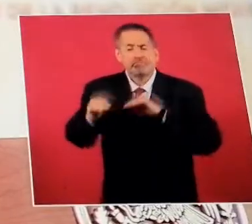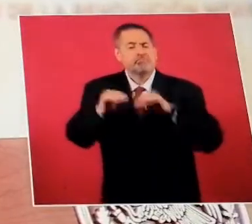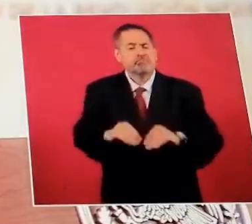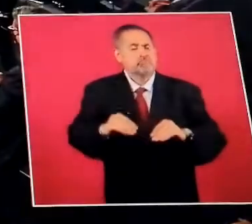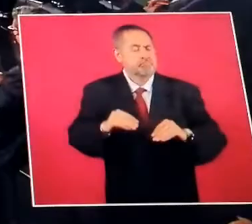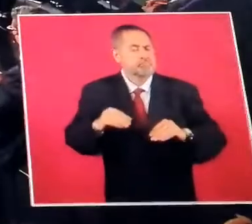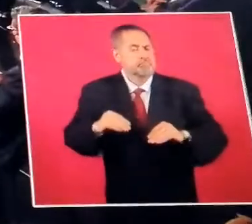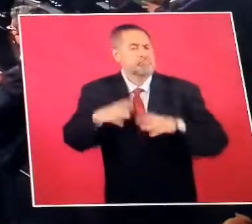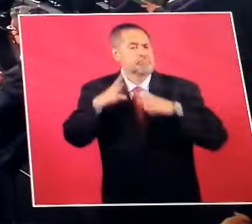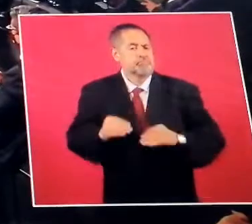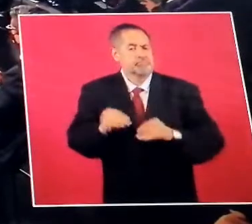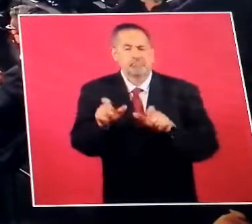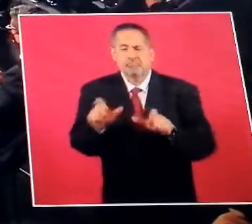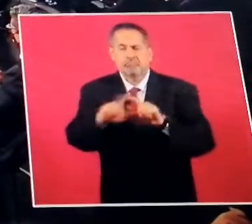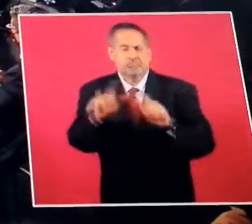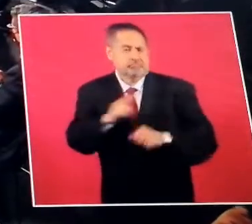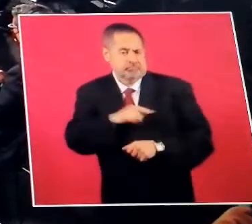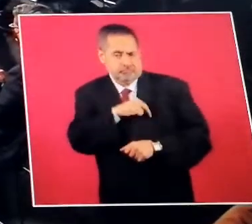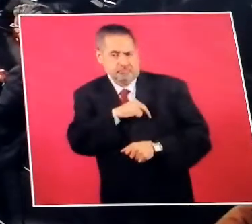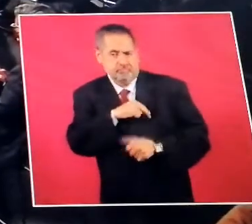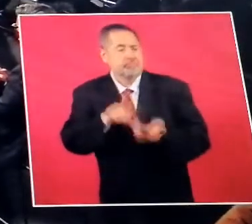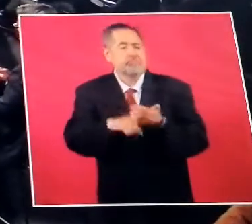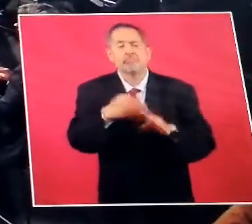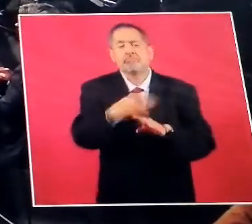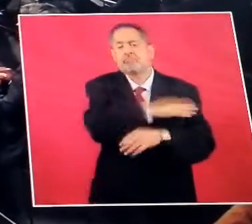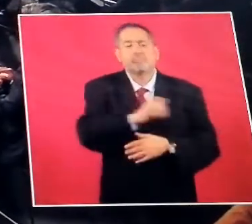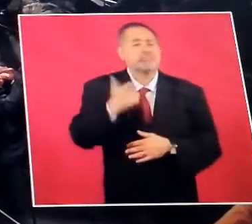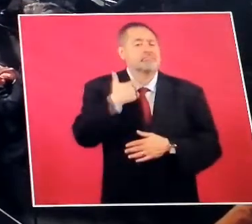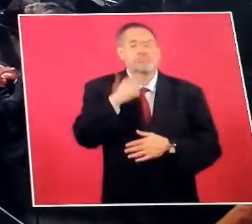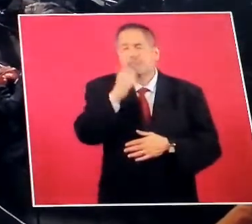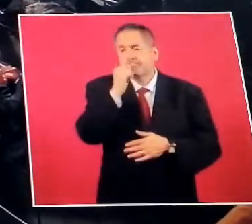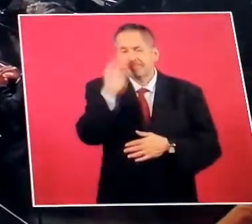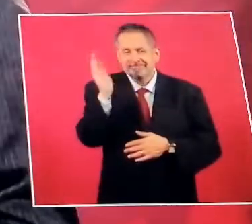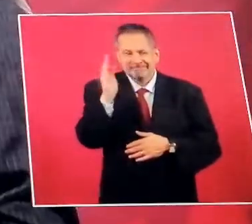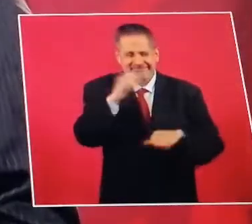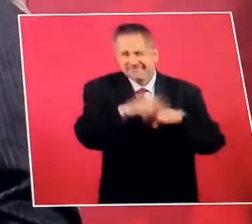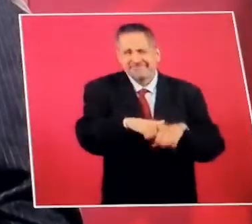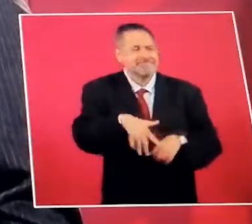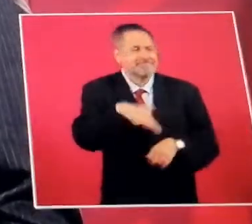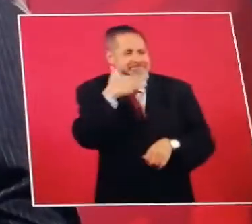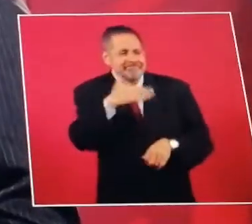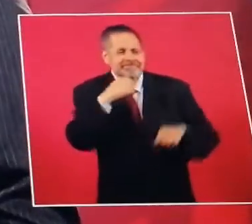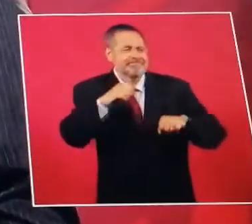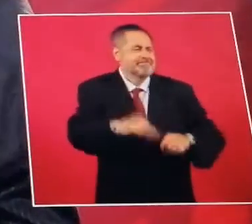por corrupción, por autoritarismo, por